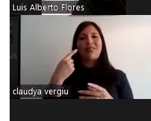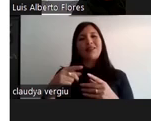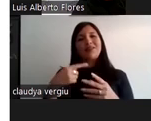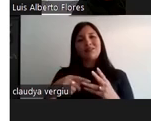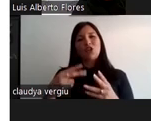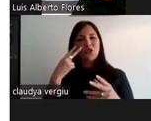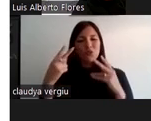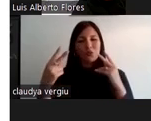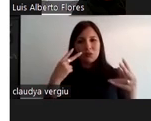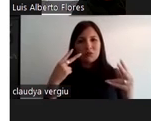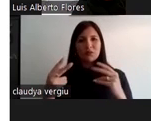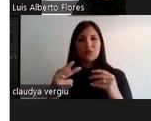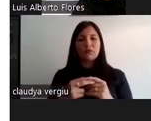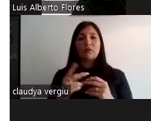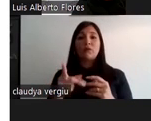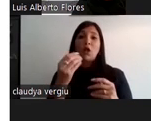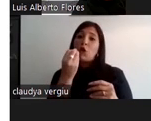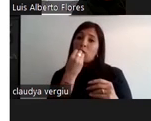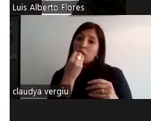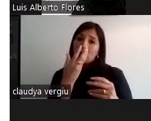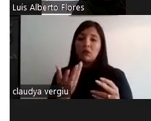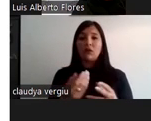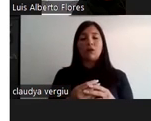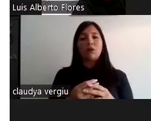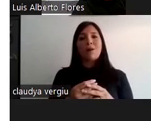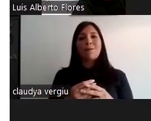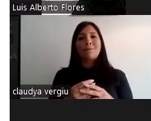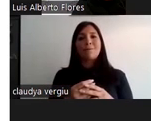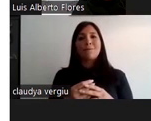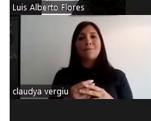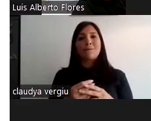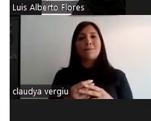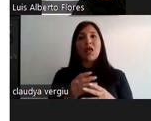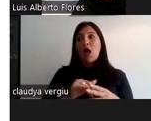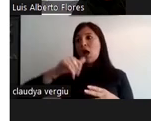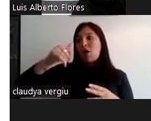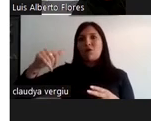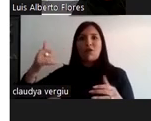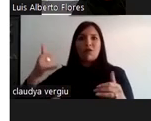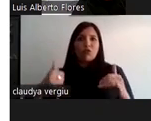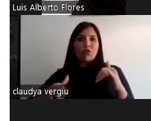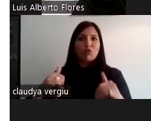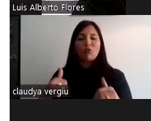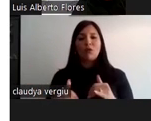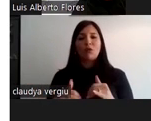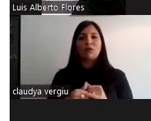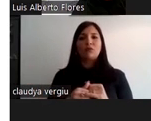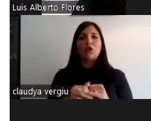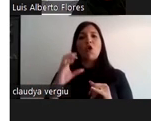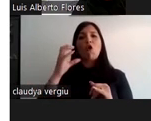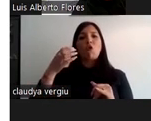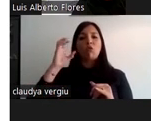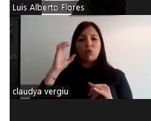turismo no sea gastronómico sea este de aventura no sea cultural